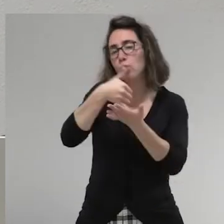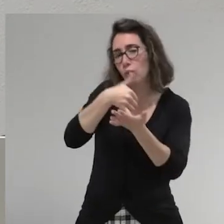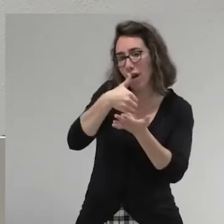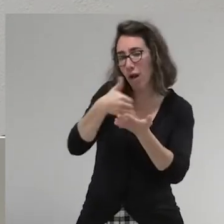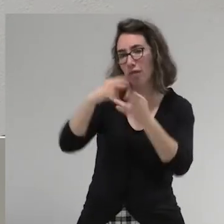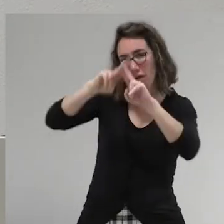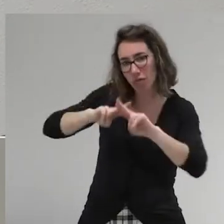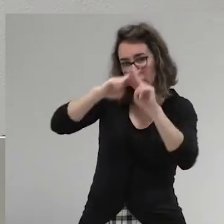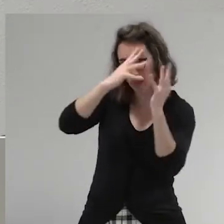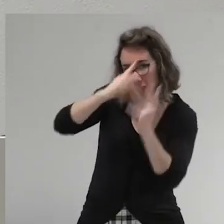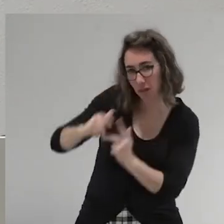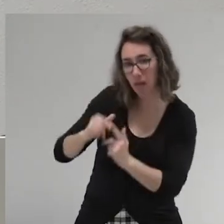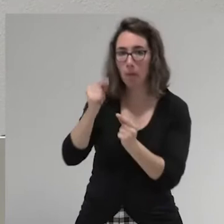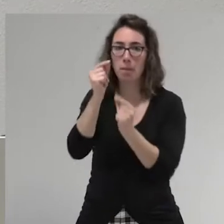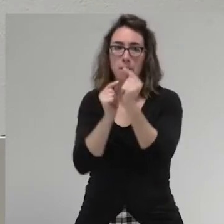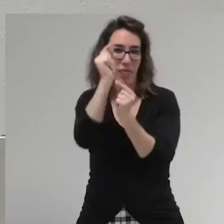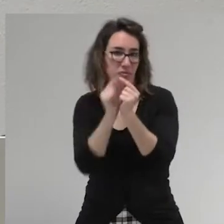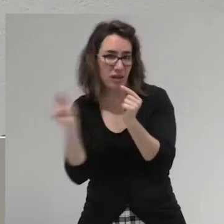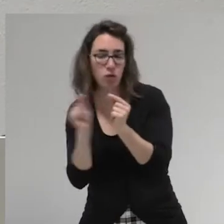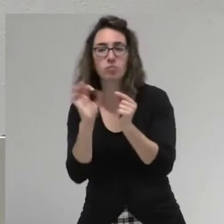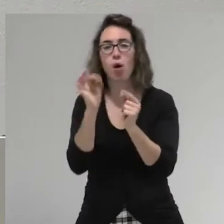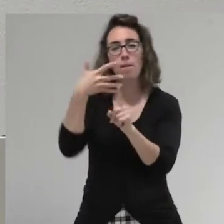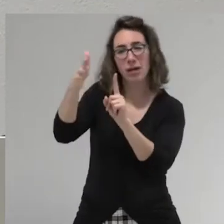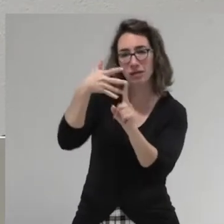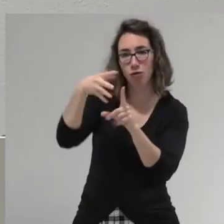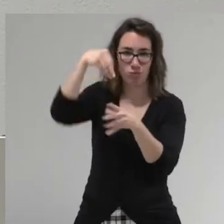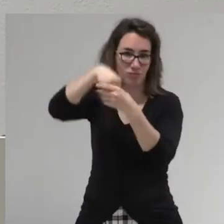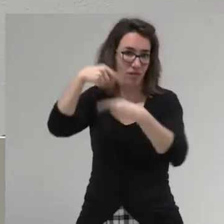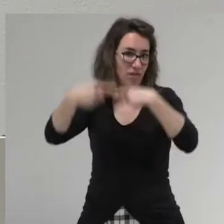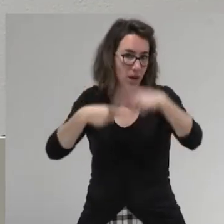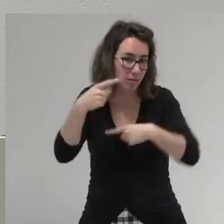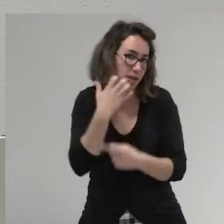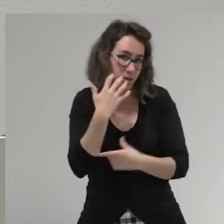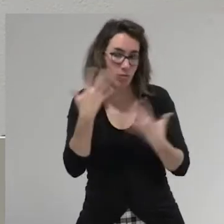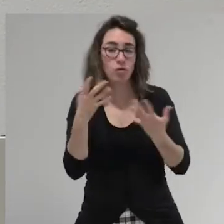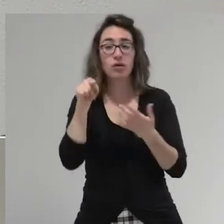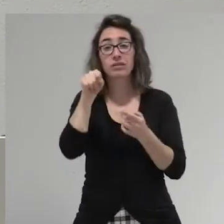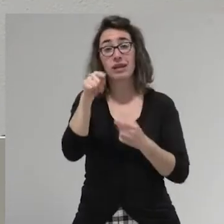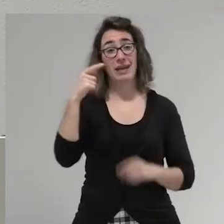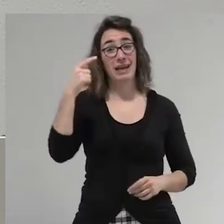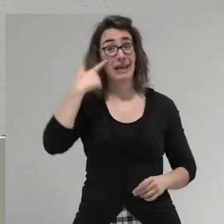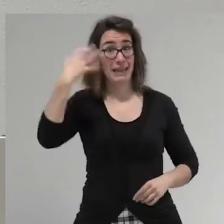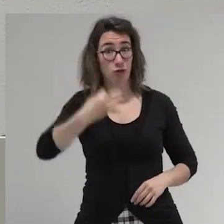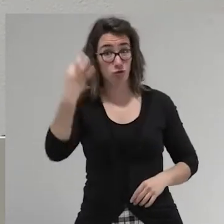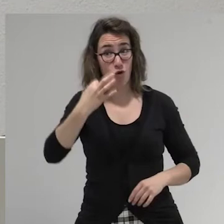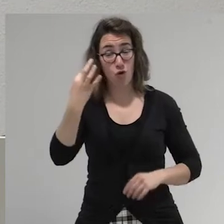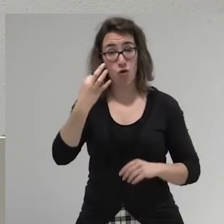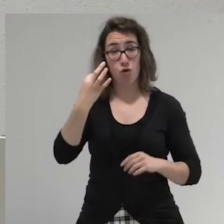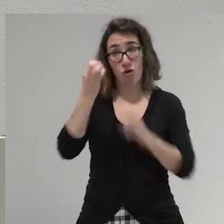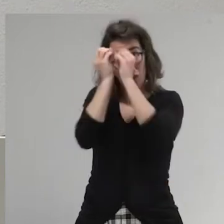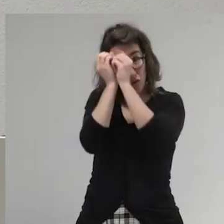medición del riesgo de maltrato o vulnerabilidad familiar. Esta idea del riesgo ha sido